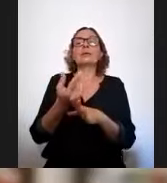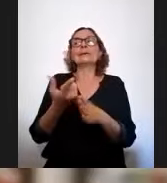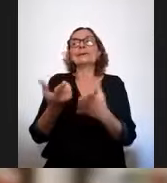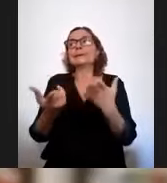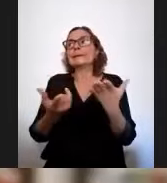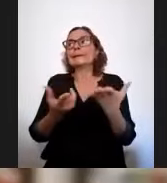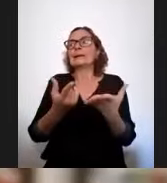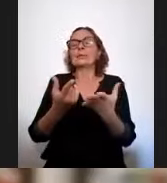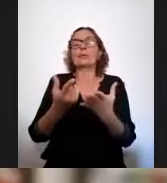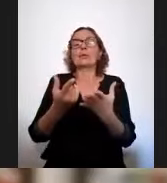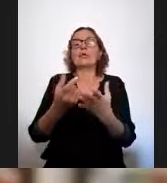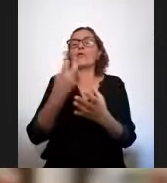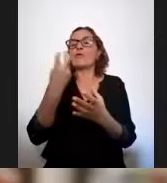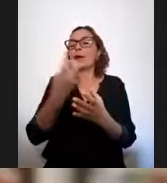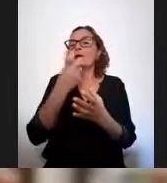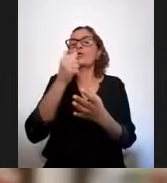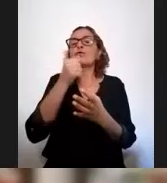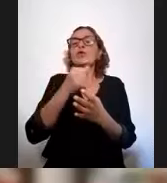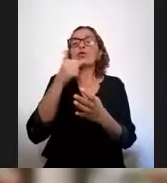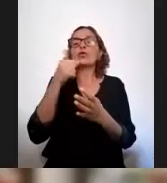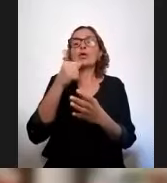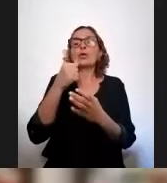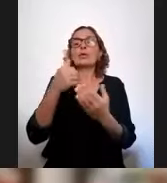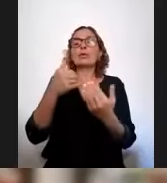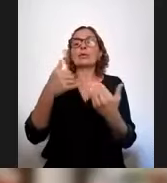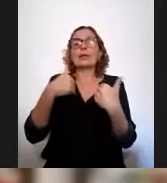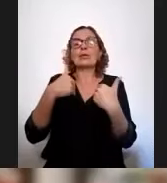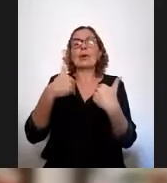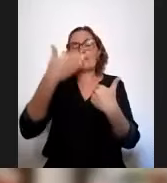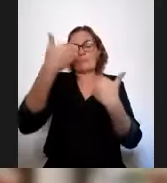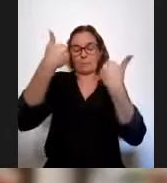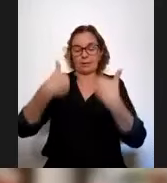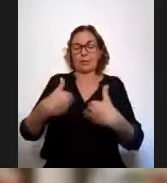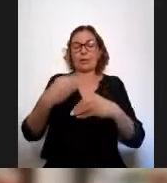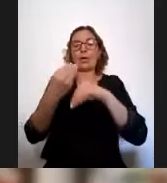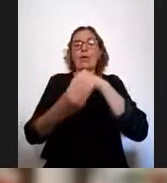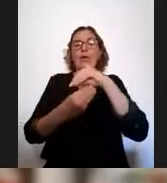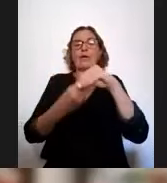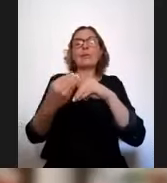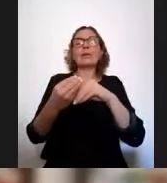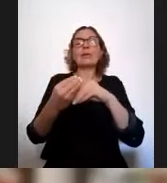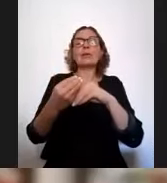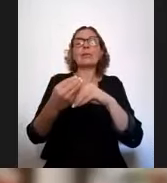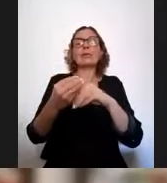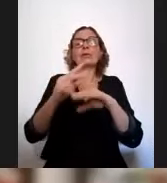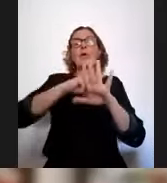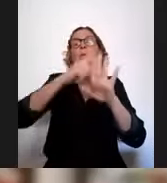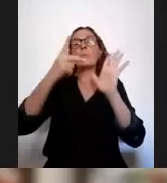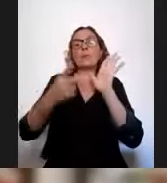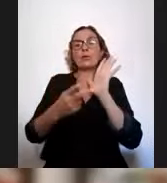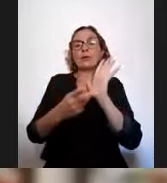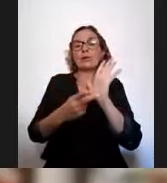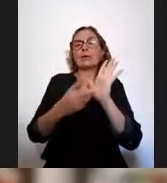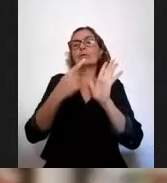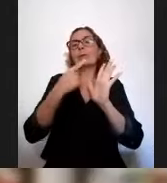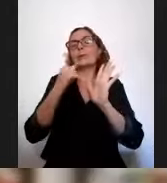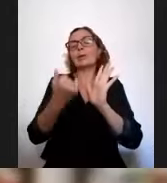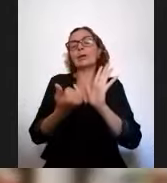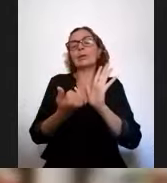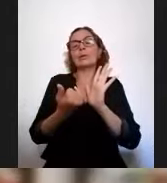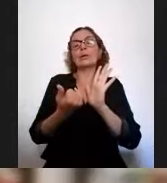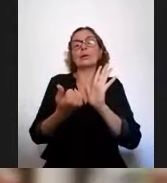queremos solucionar es nuestro, es de alguien de nuestra familia, puede ser un proyecto que sea nuestro proyecto